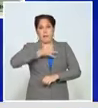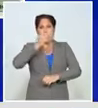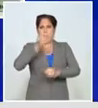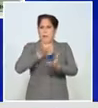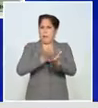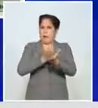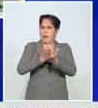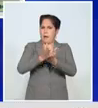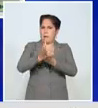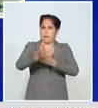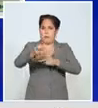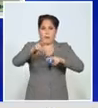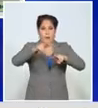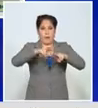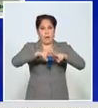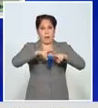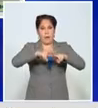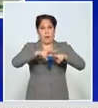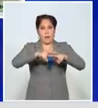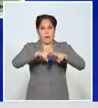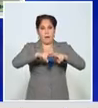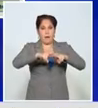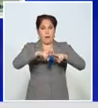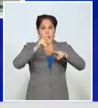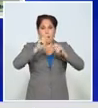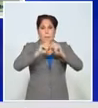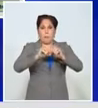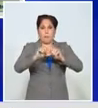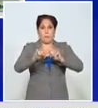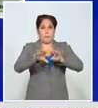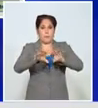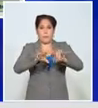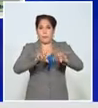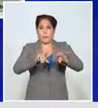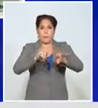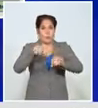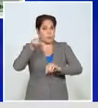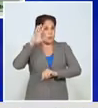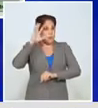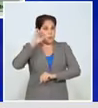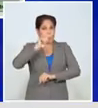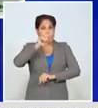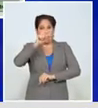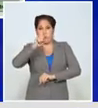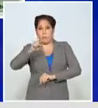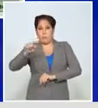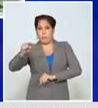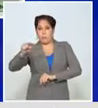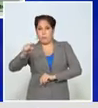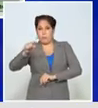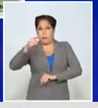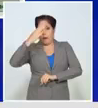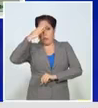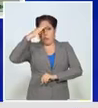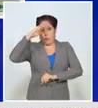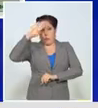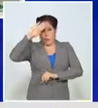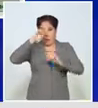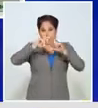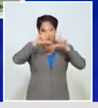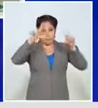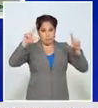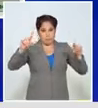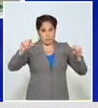Habana con ahí ustedes ven la curva del país, que no acaba